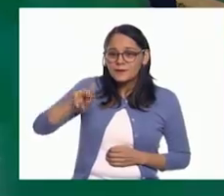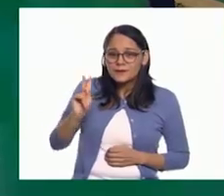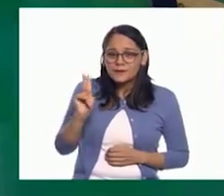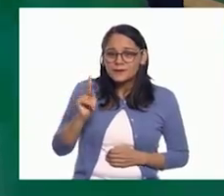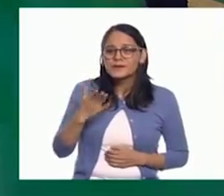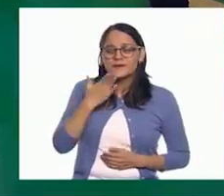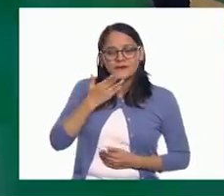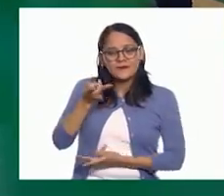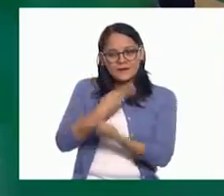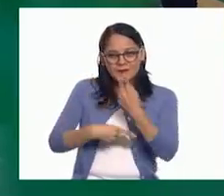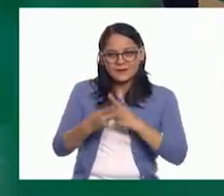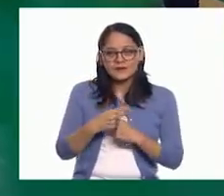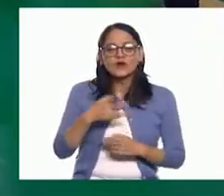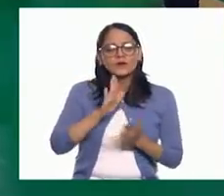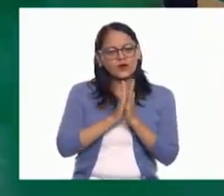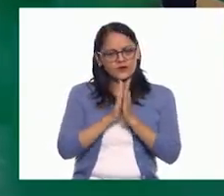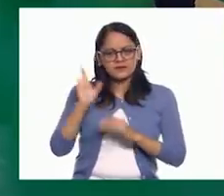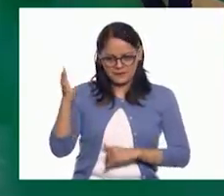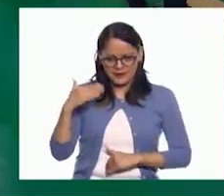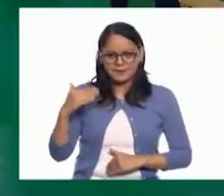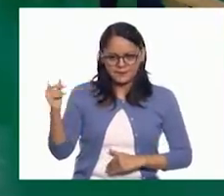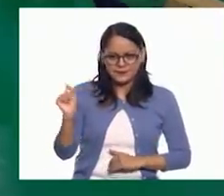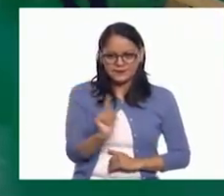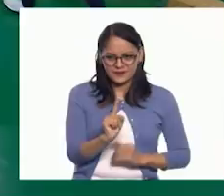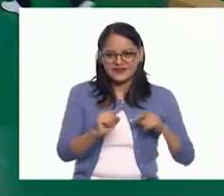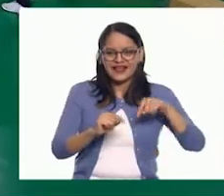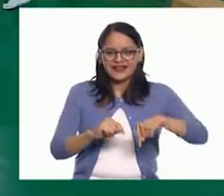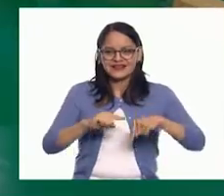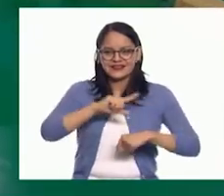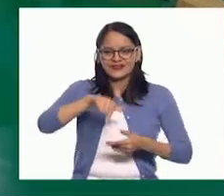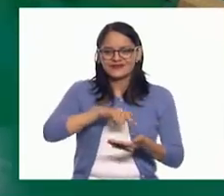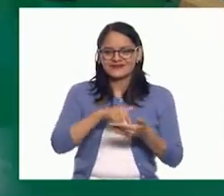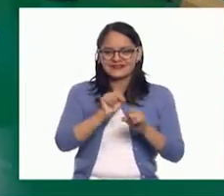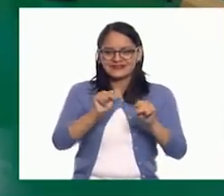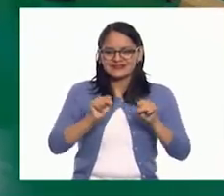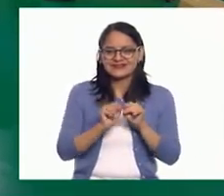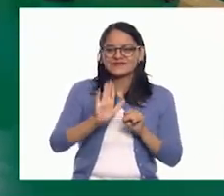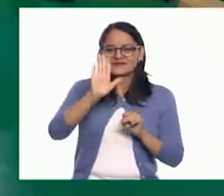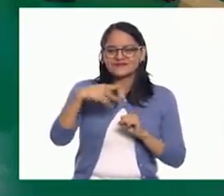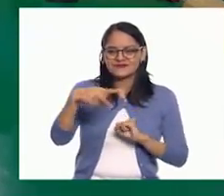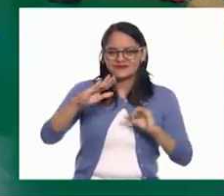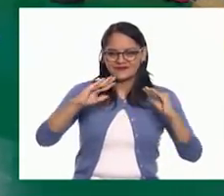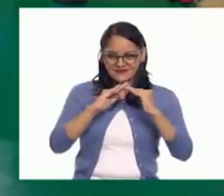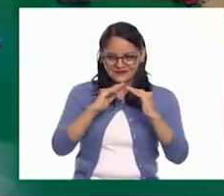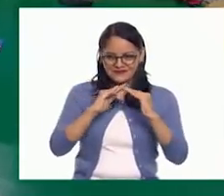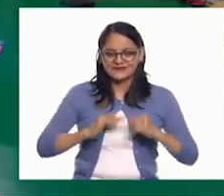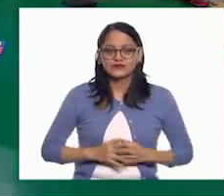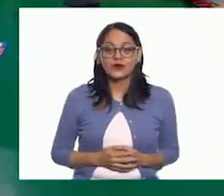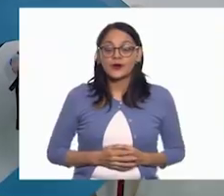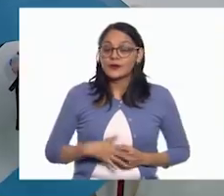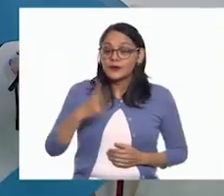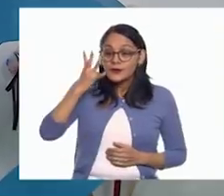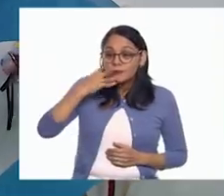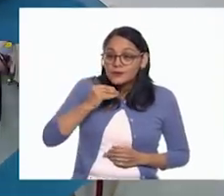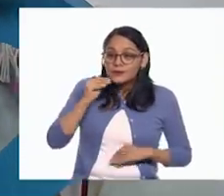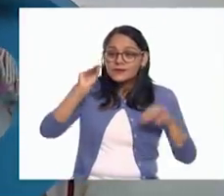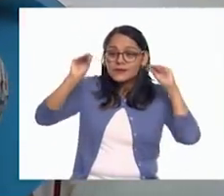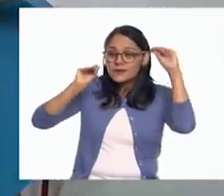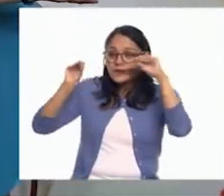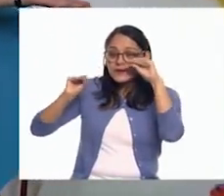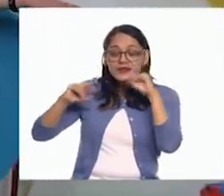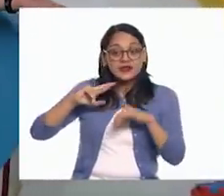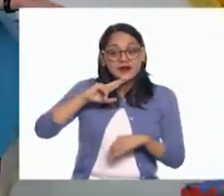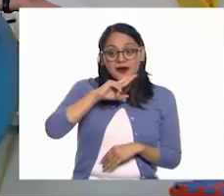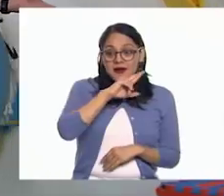tal? ¡Bienvenidos! Por favor, pasen. Están ustedes en su casa. ¡Mira qué bonito, Eric! ¿Cómo adornaste el salón tan